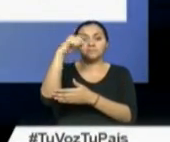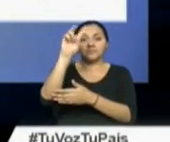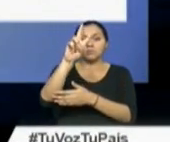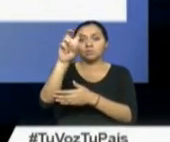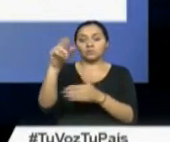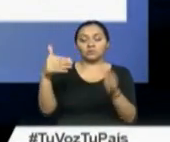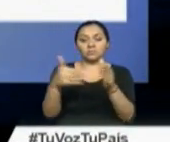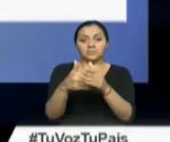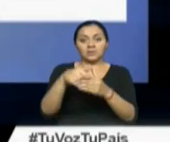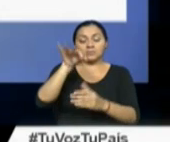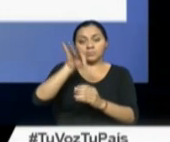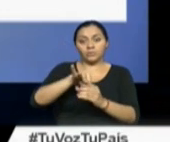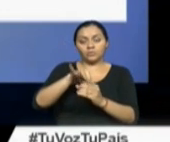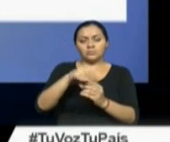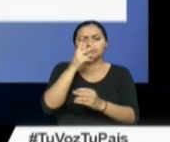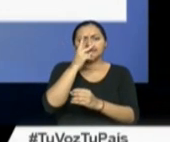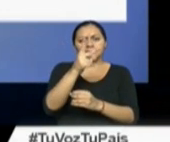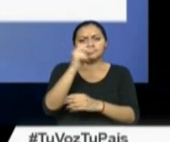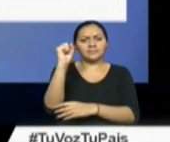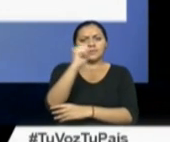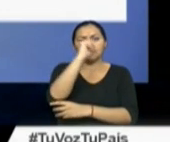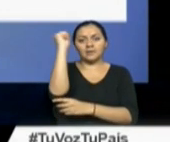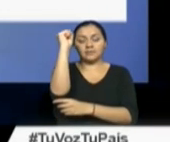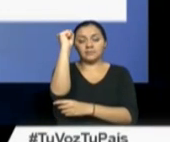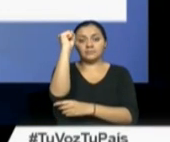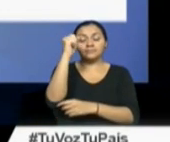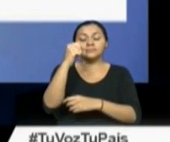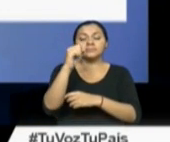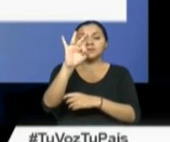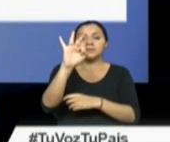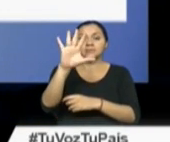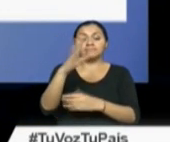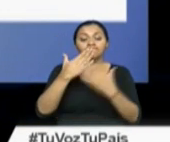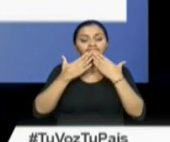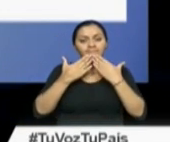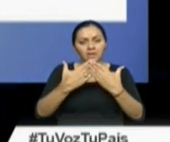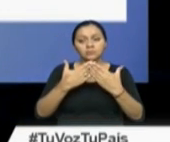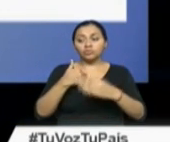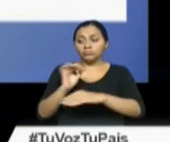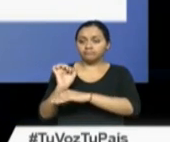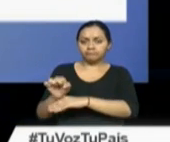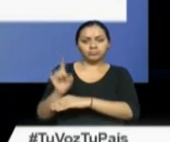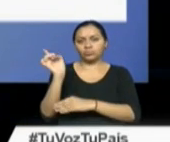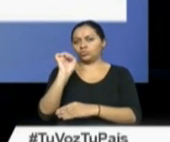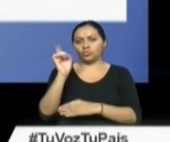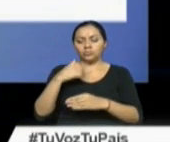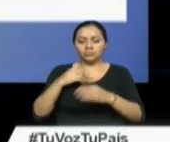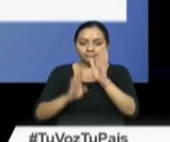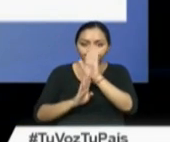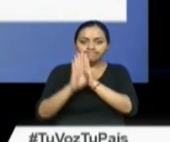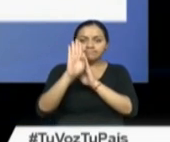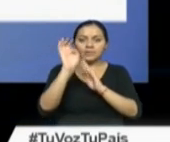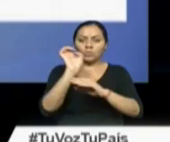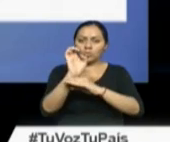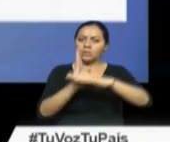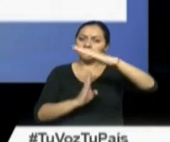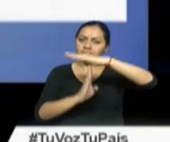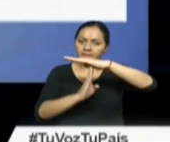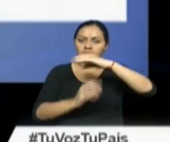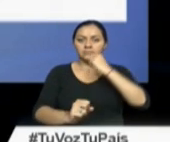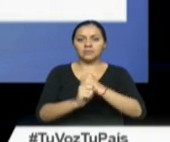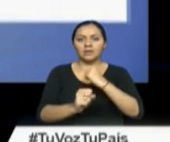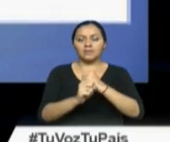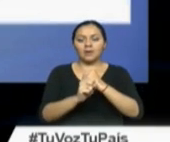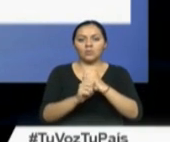de votos, se ratifica el triunfo de país. Gracias, no los defraudaremos. El Ecuador espera paz y trabajo.